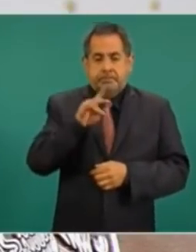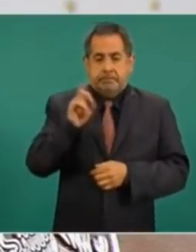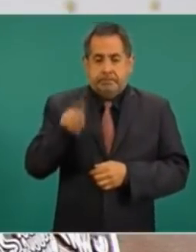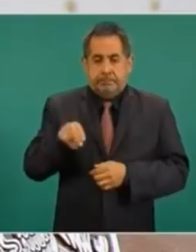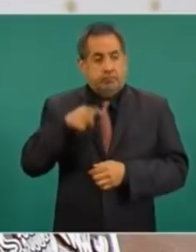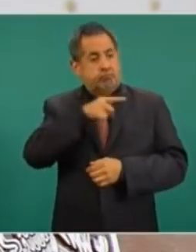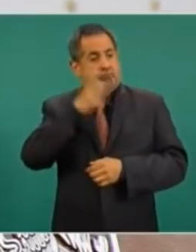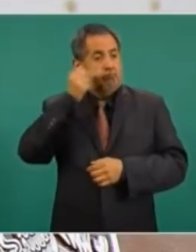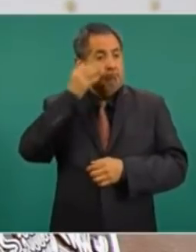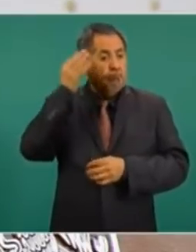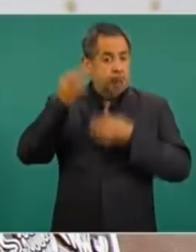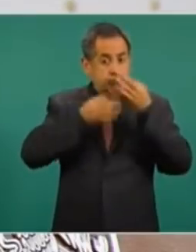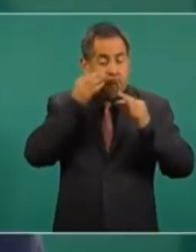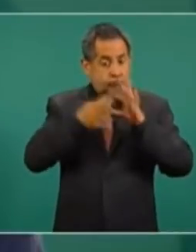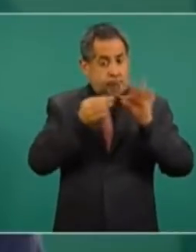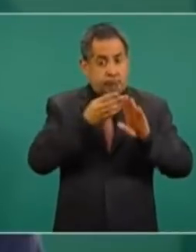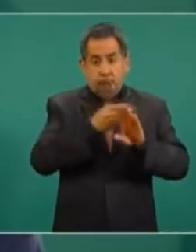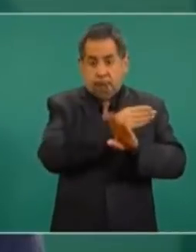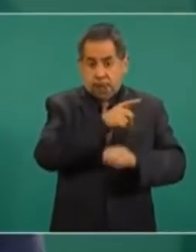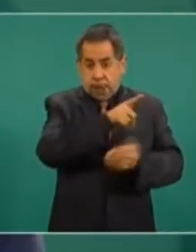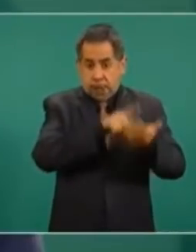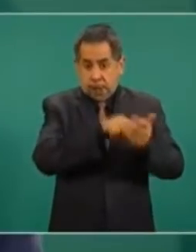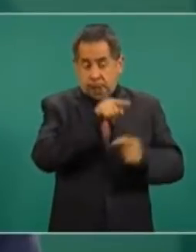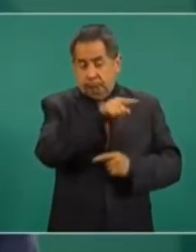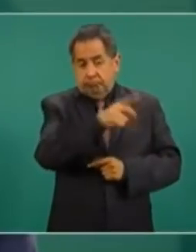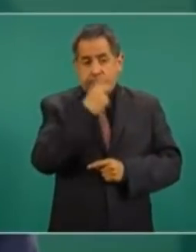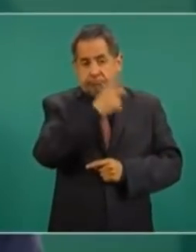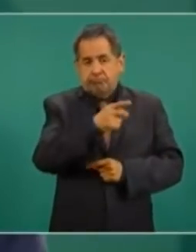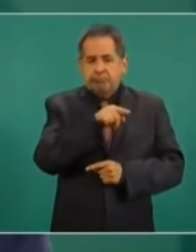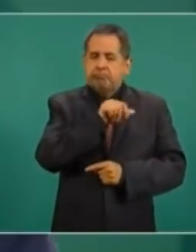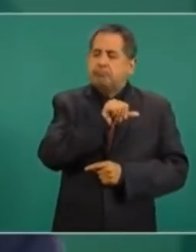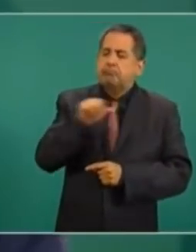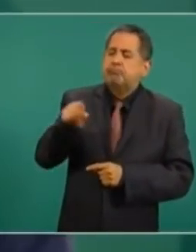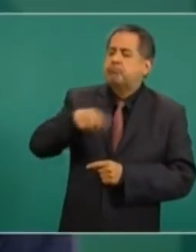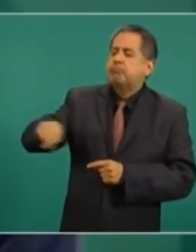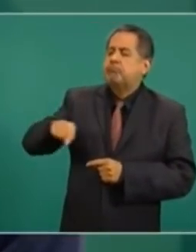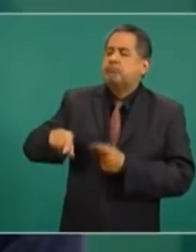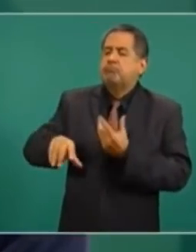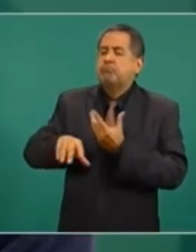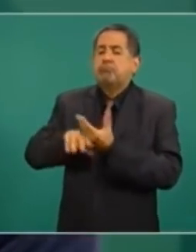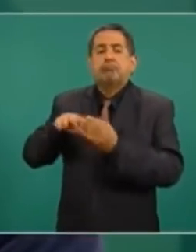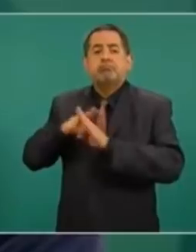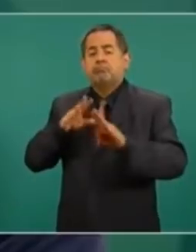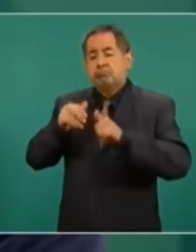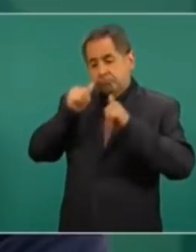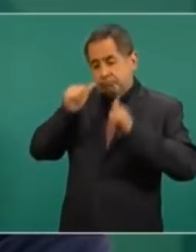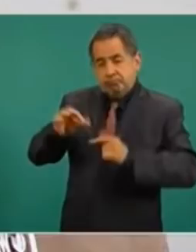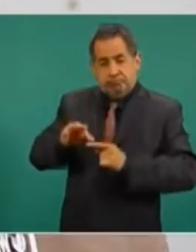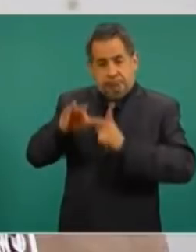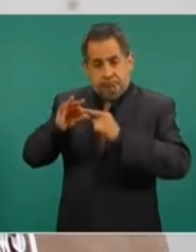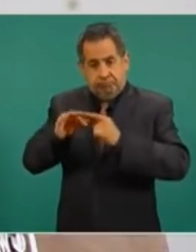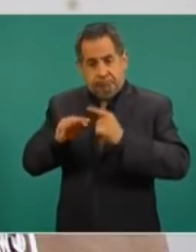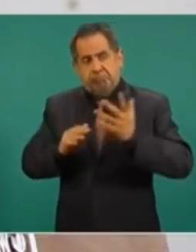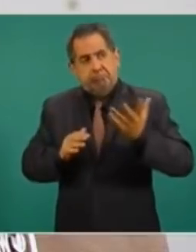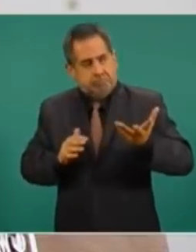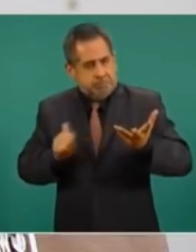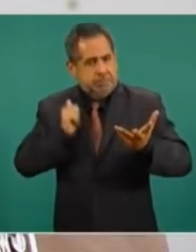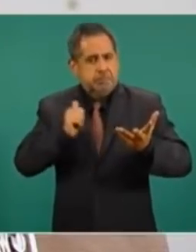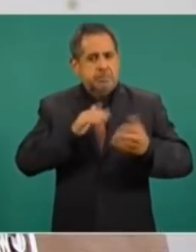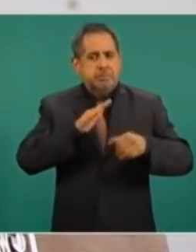habló de dar un trato especial a los migrantes,